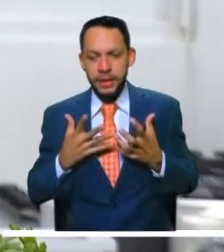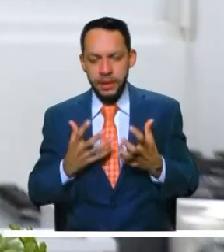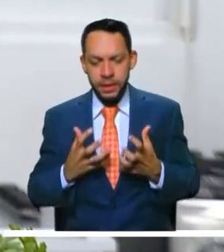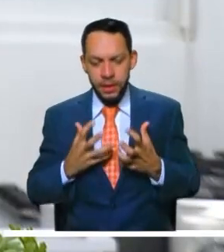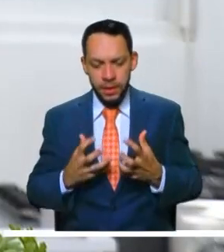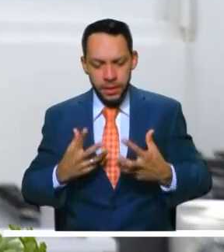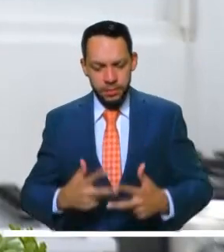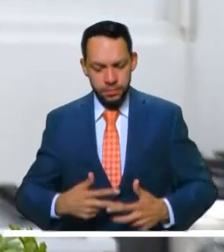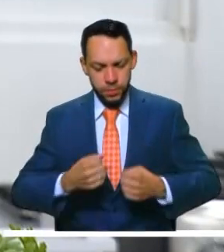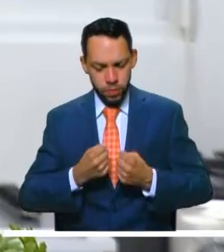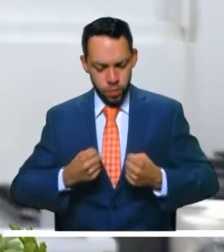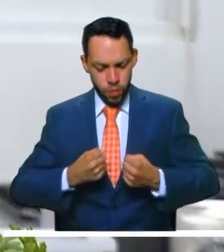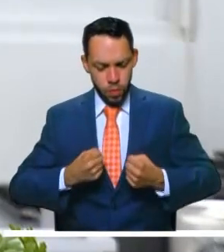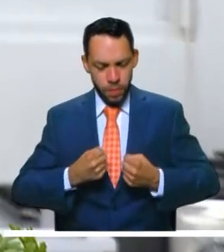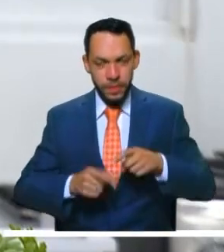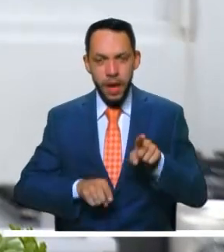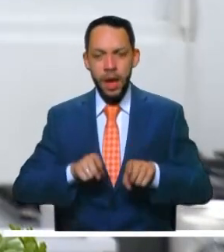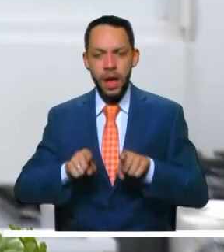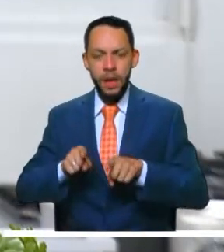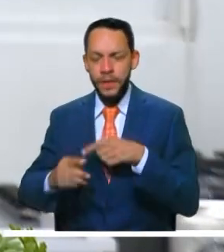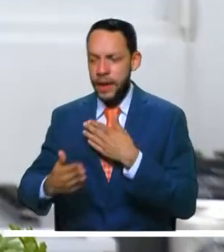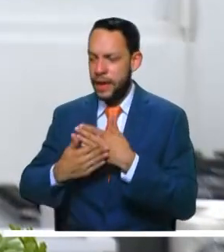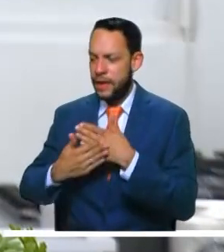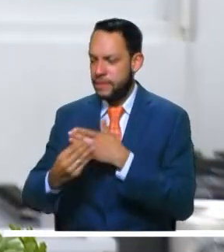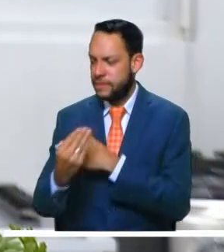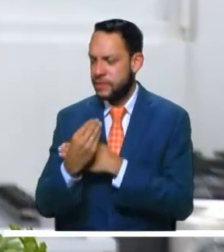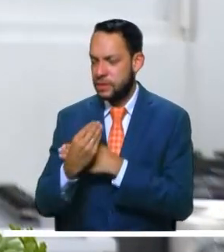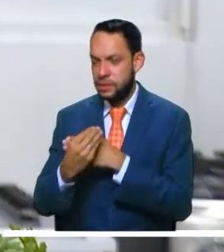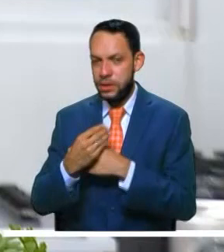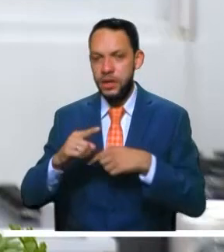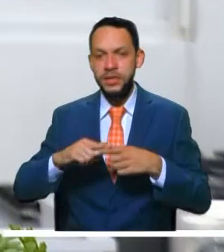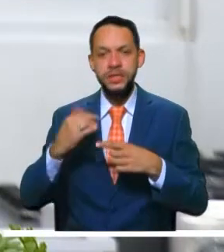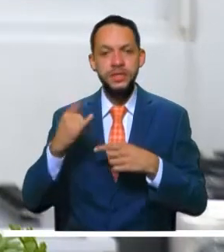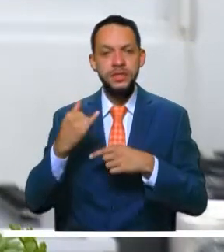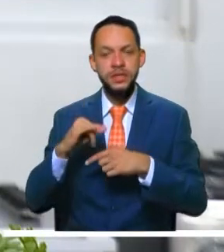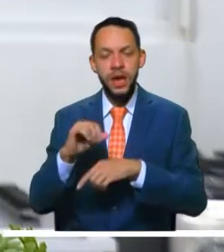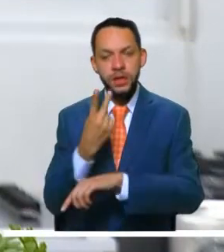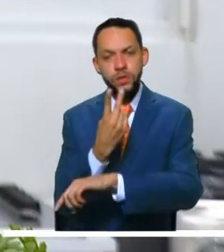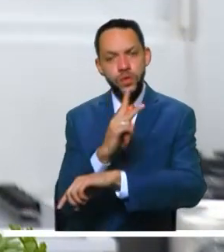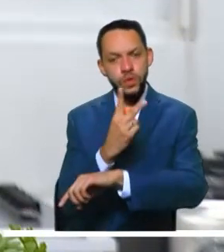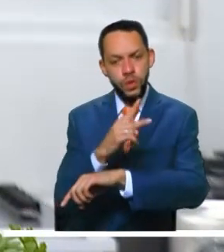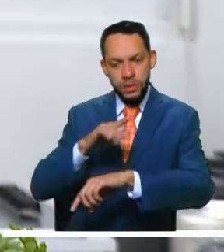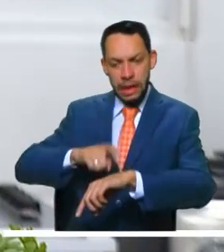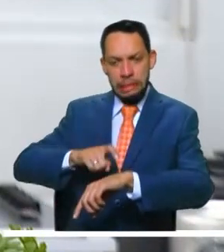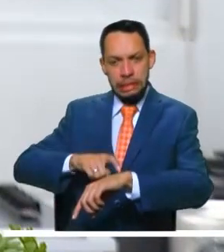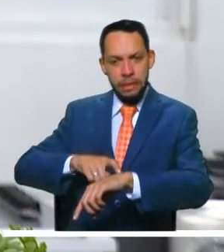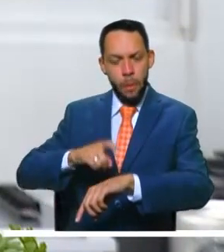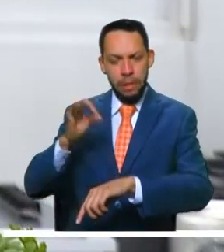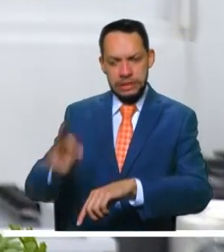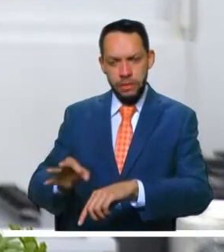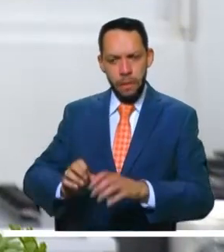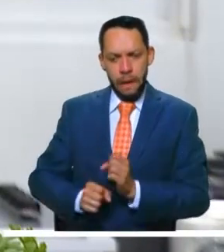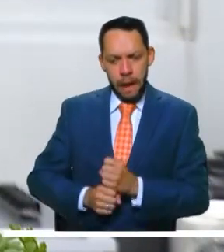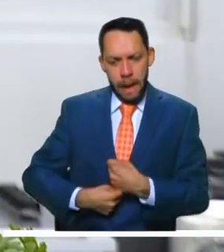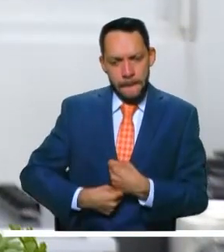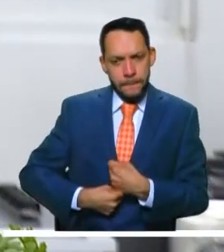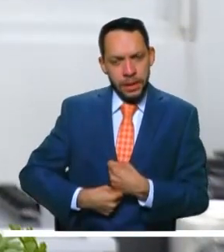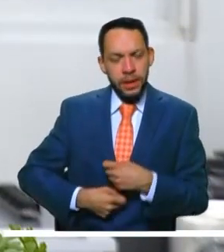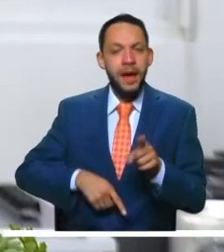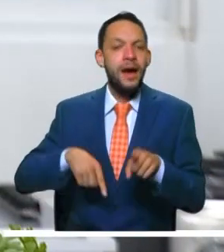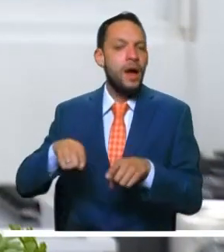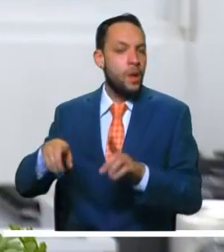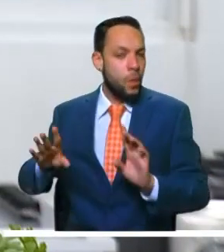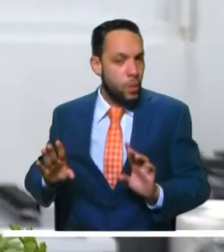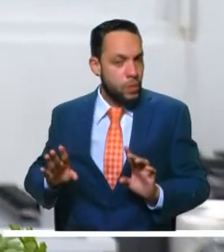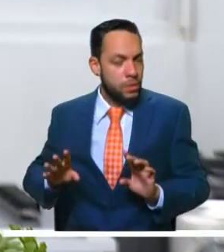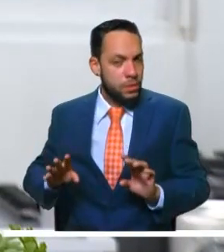Infortunadamente muchas personas terminan diciendo, ay, ya son las 12:30, me dio hambre. Si